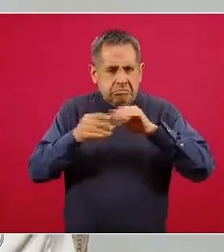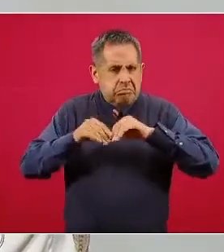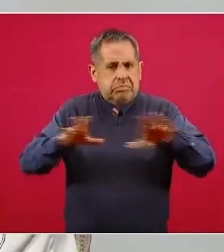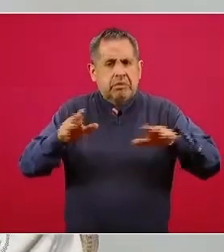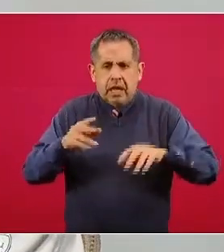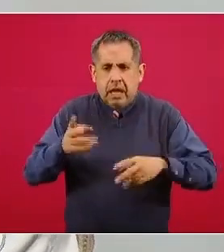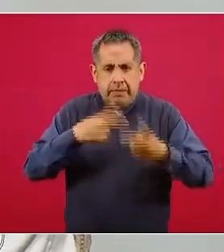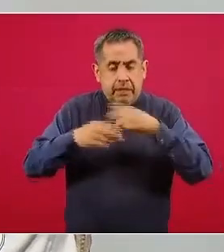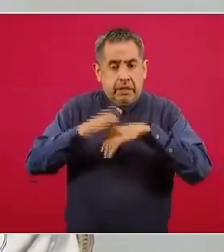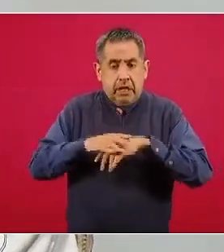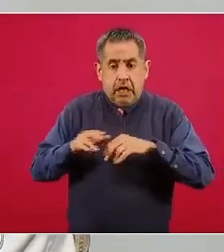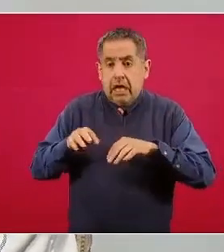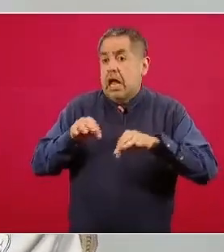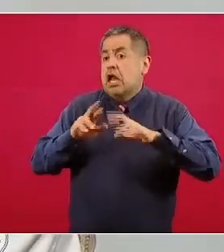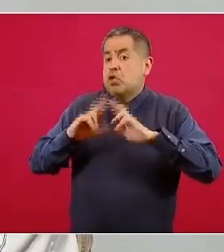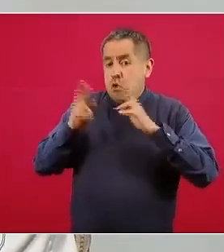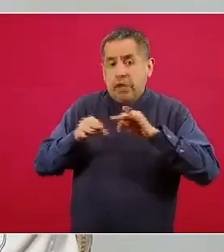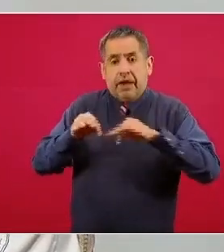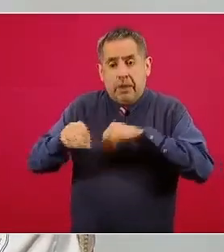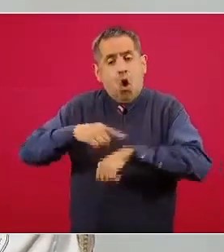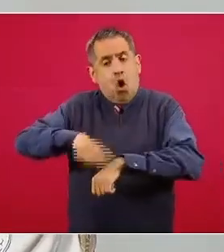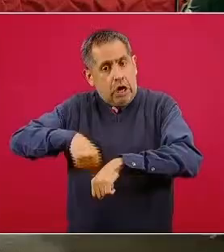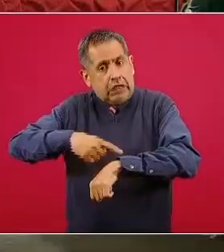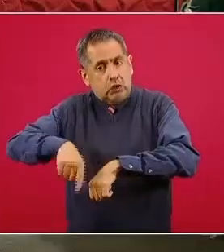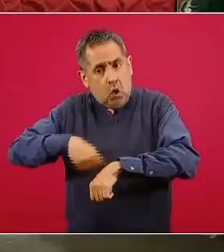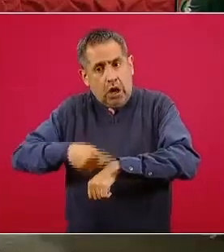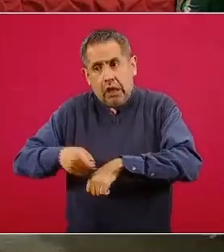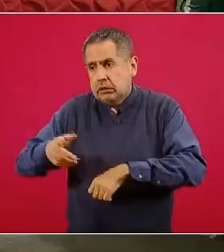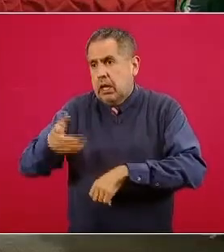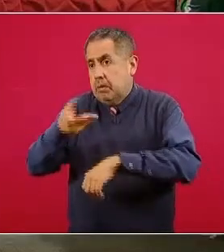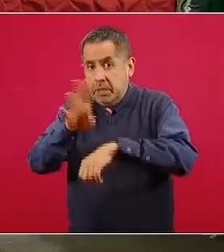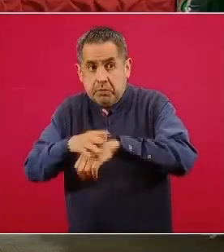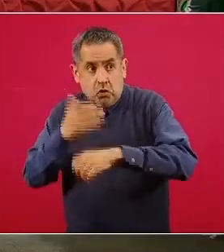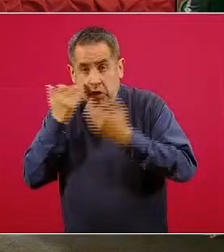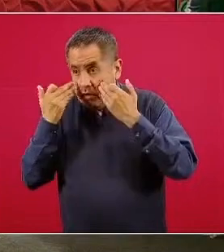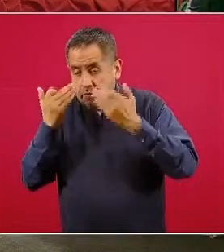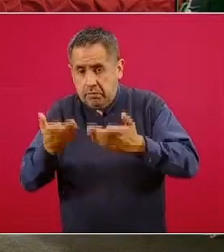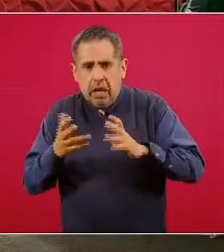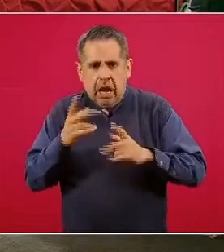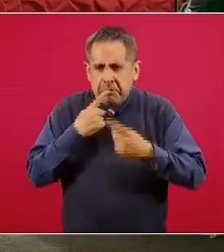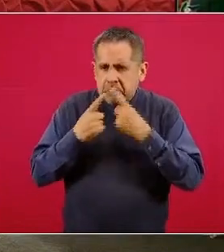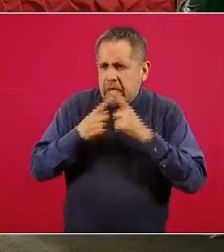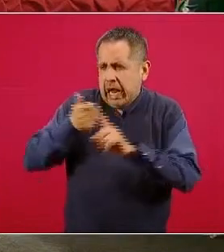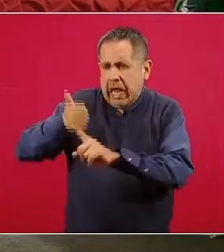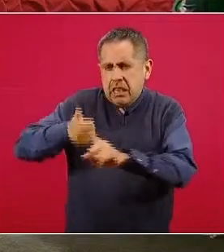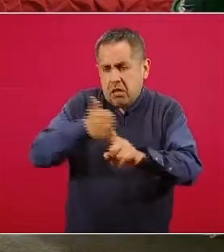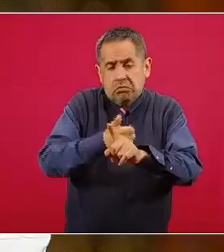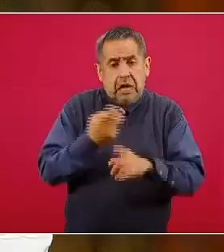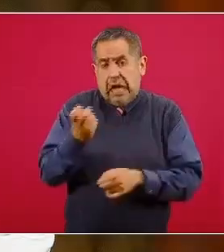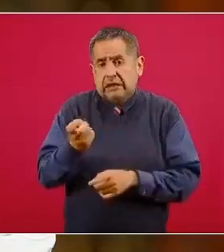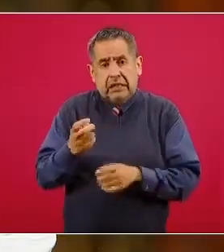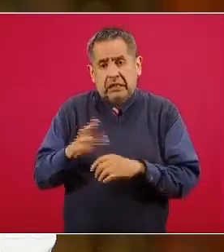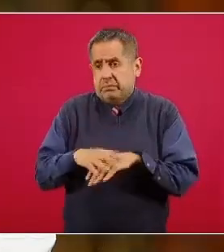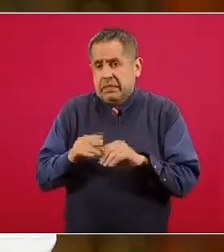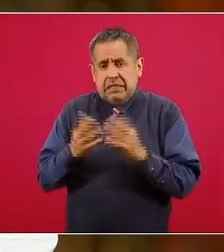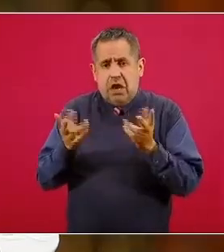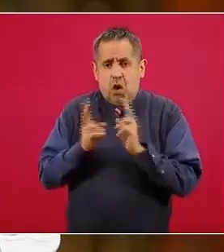quieren asistir. Son sesiones de trabajo de varias horas y ahí se están revisando los casos. Es la mejor forma de